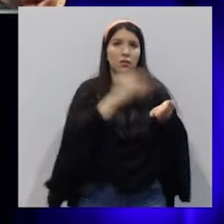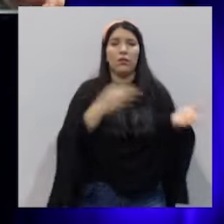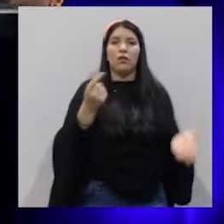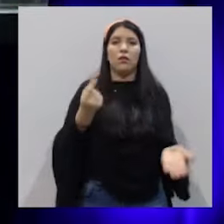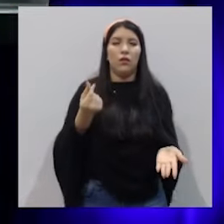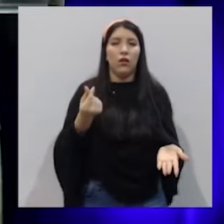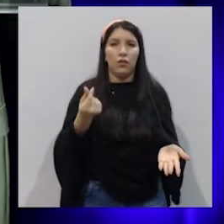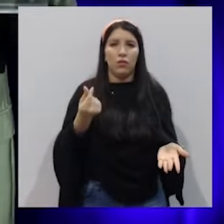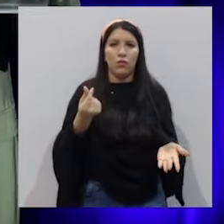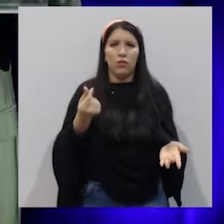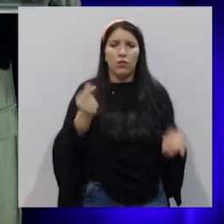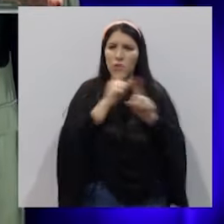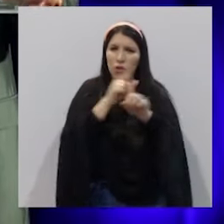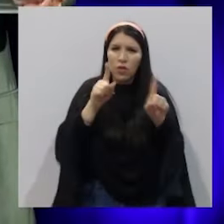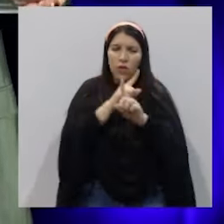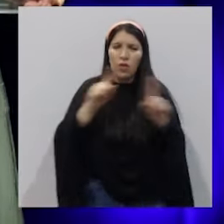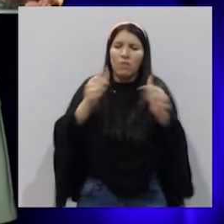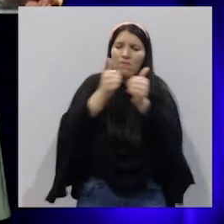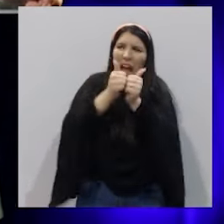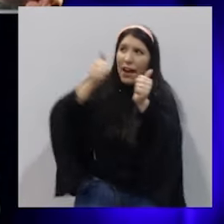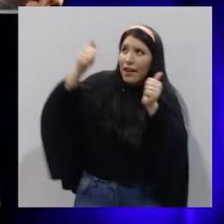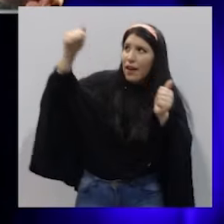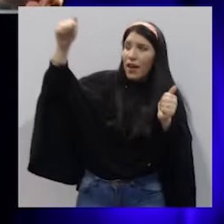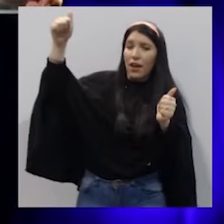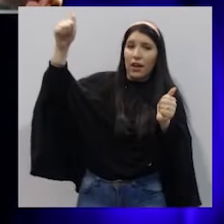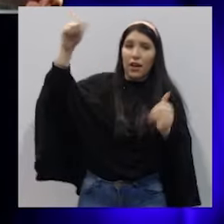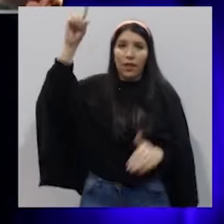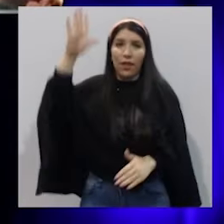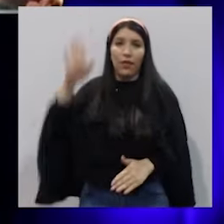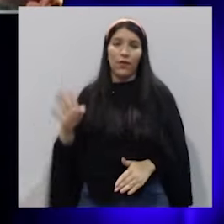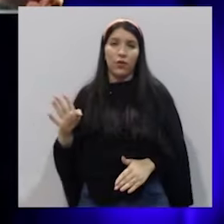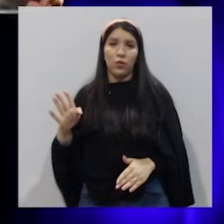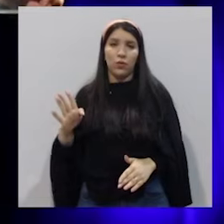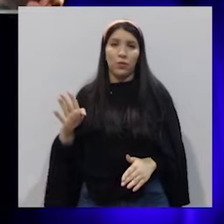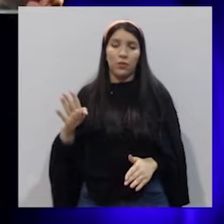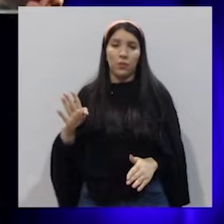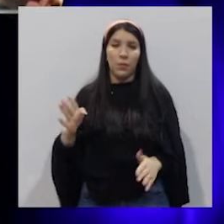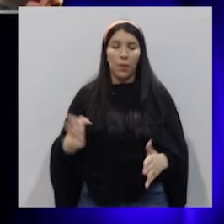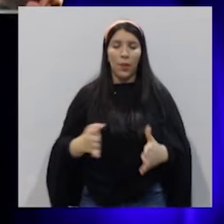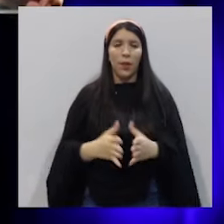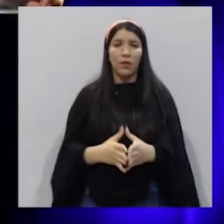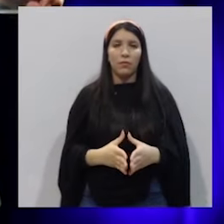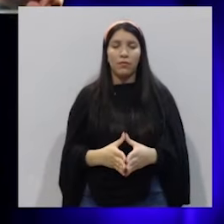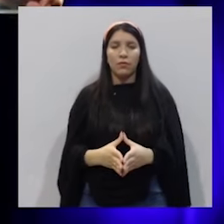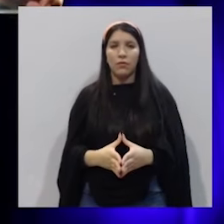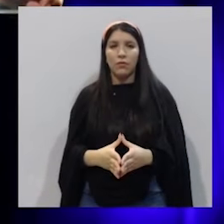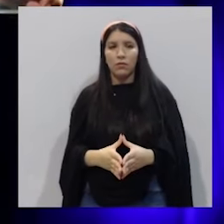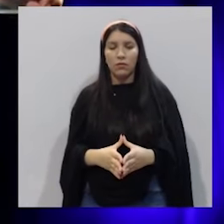de lo que dios desea darnos de lo que realmente necesitamos para vivir una vida normal